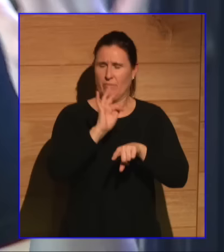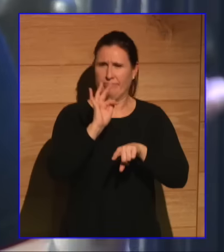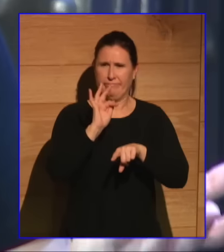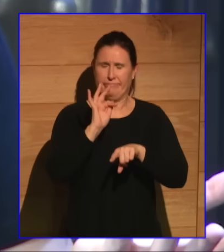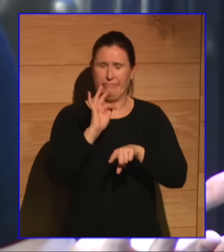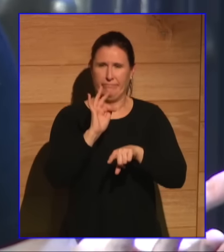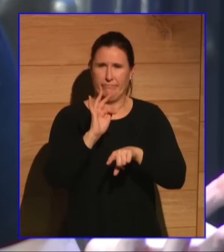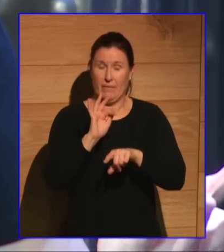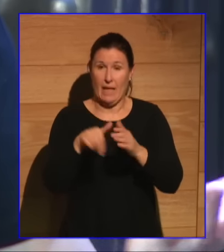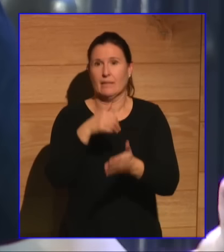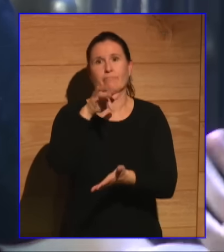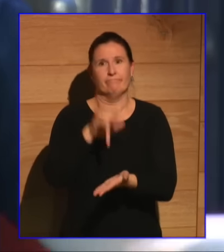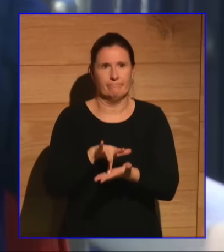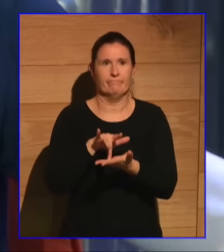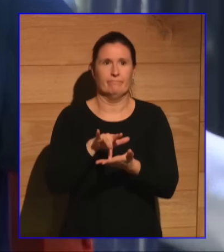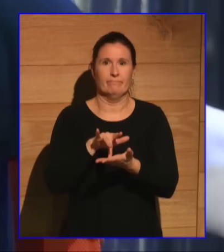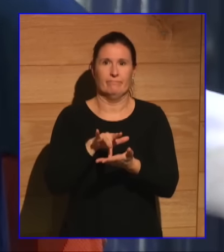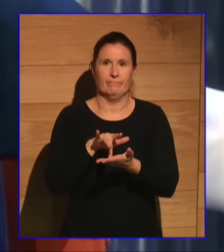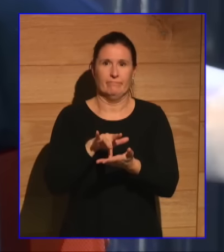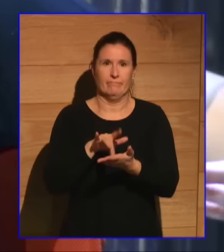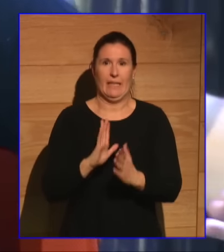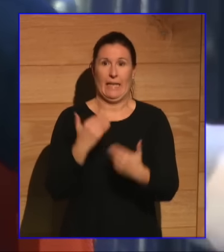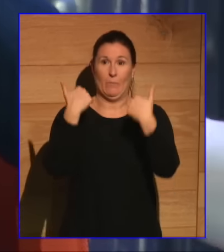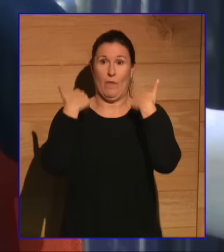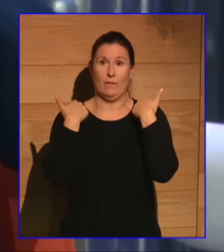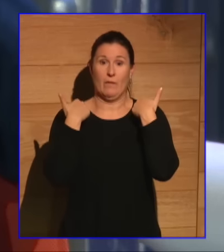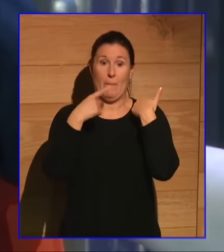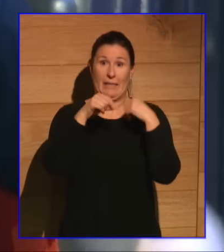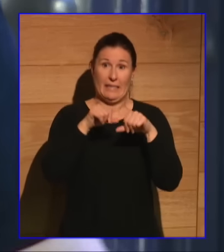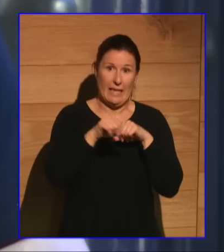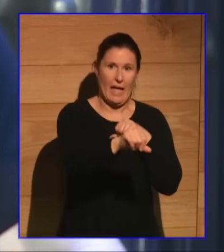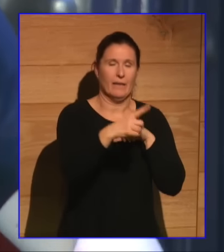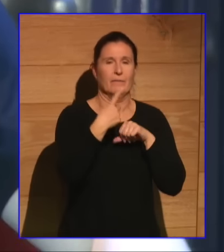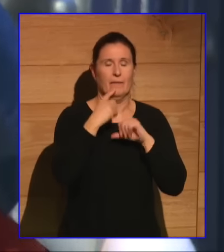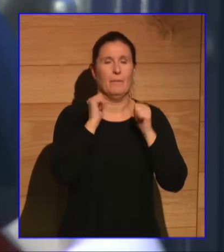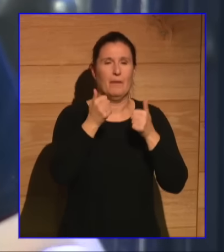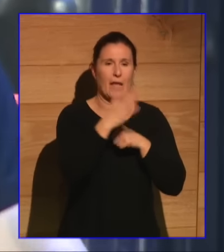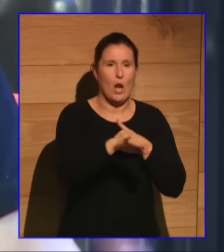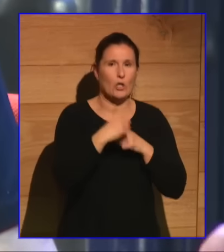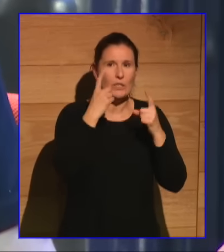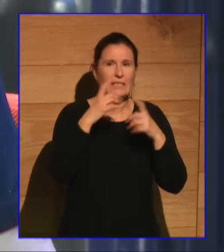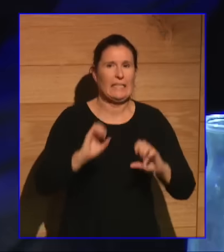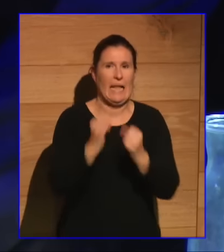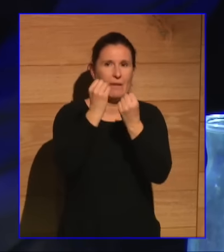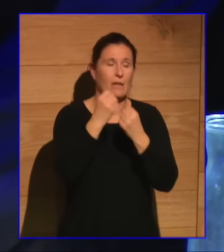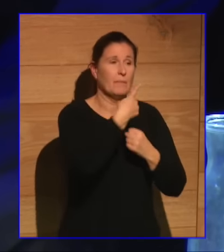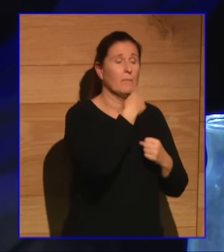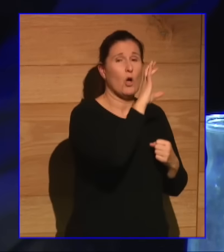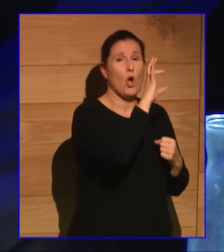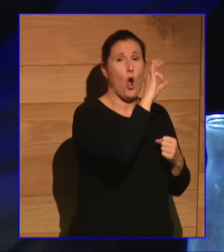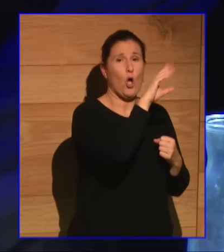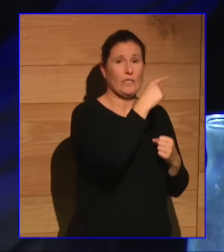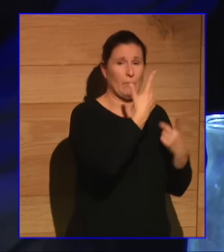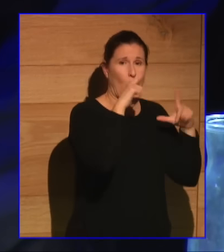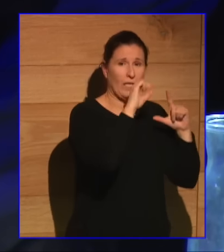le cae encima el marrón, a partir de ese momento lo que hace es salvar a los niños de la mejor forma que puede. Y a Oscar Schindler le pasa exactamente lo